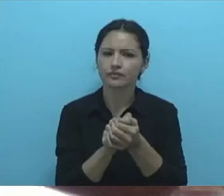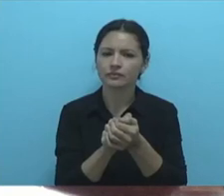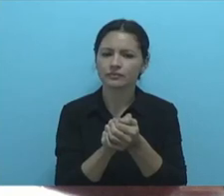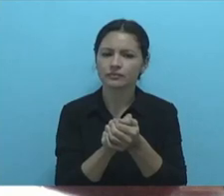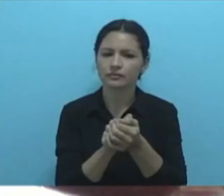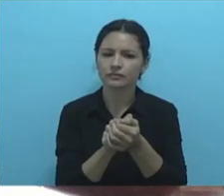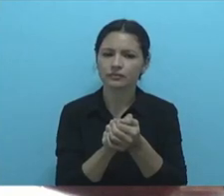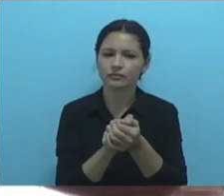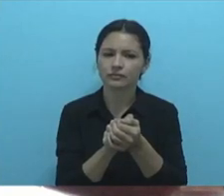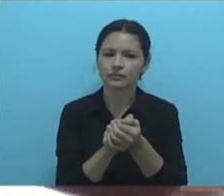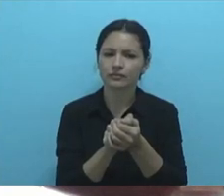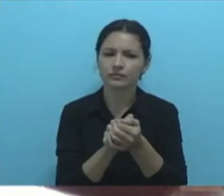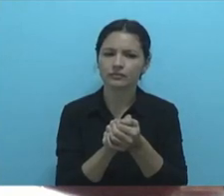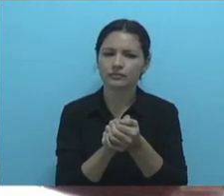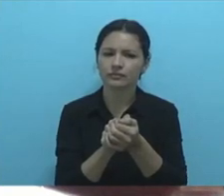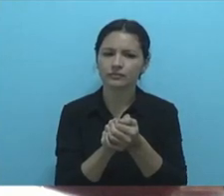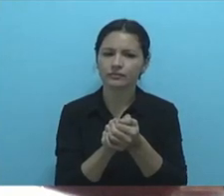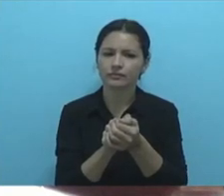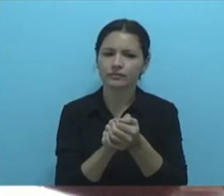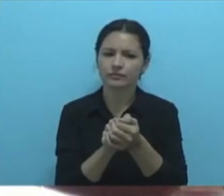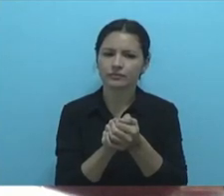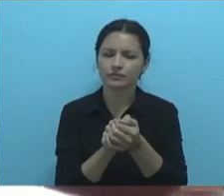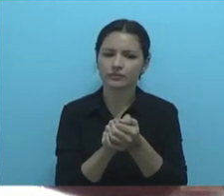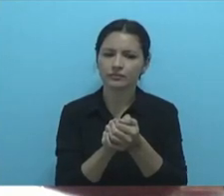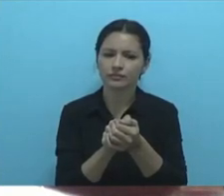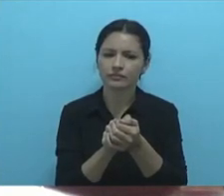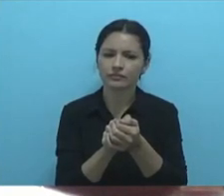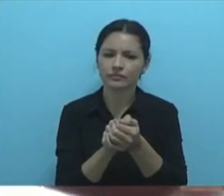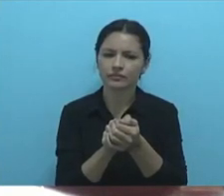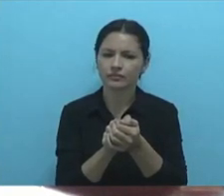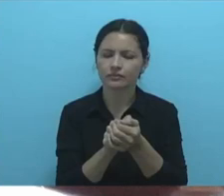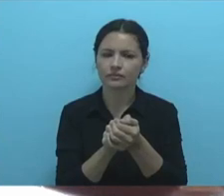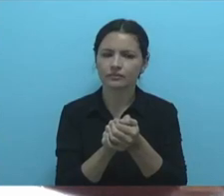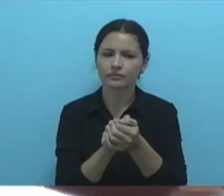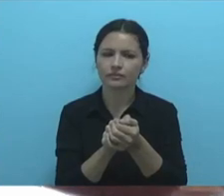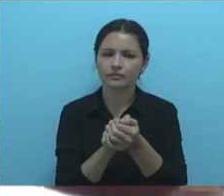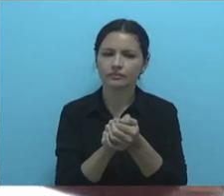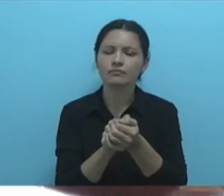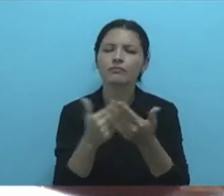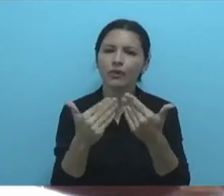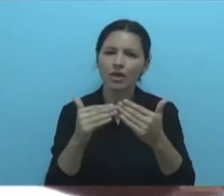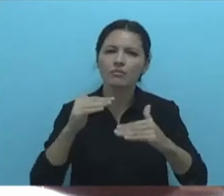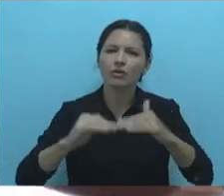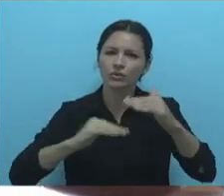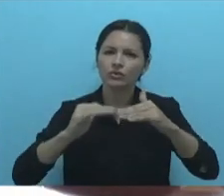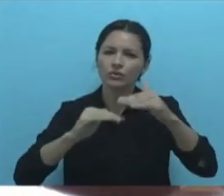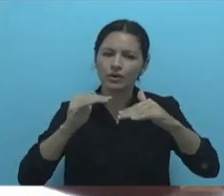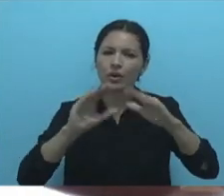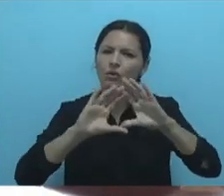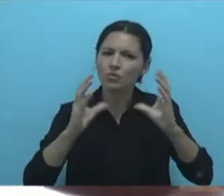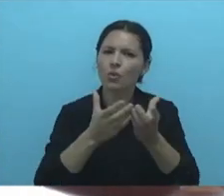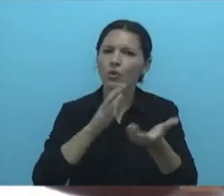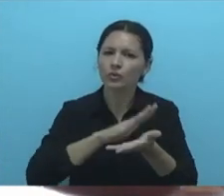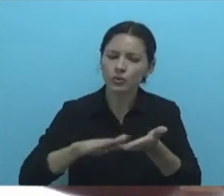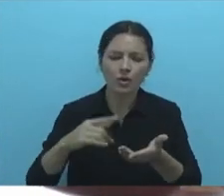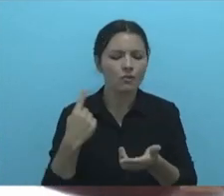que no sigue construido que no sigue construido solo por lo que nos viene dado que se puede construir también por